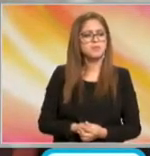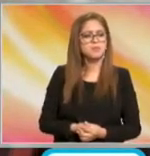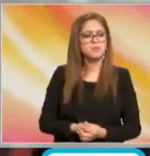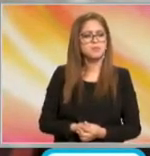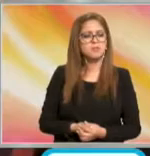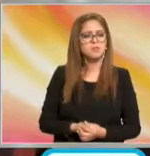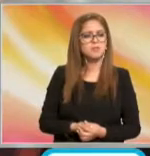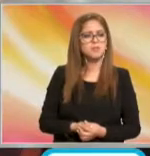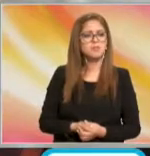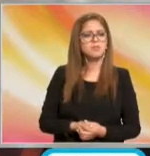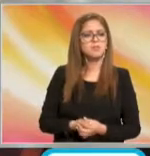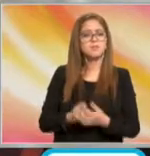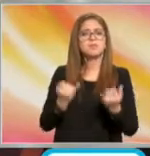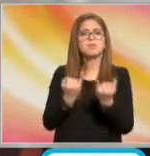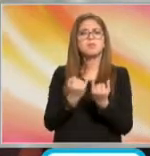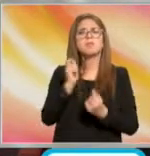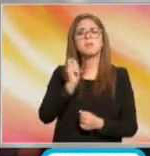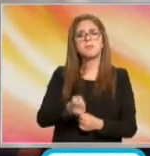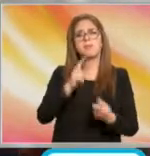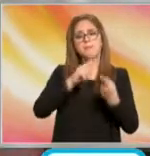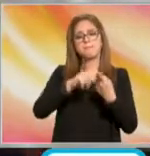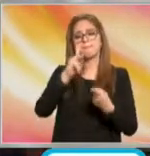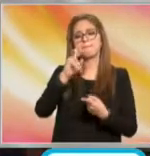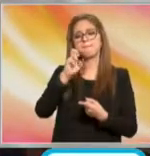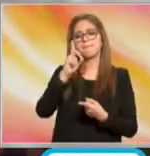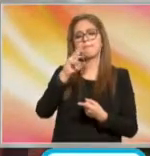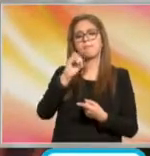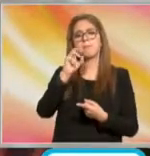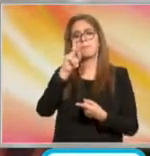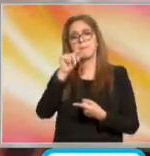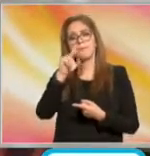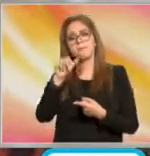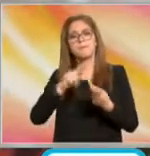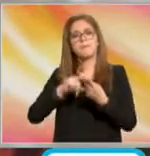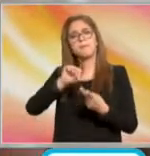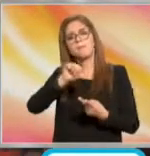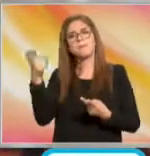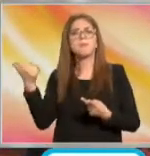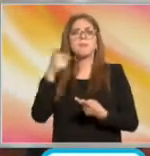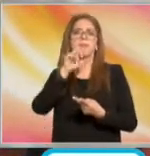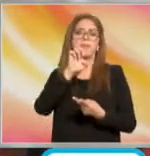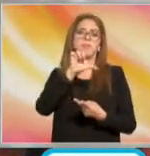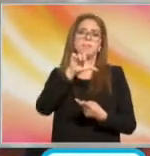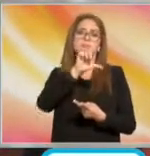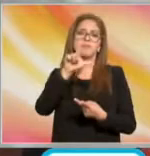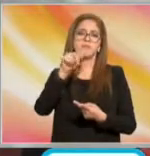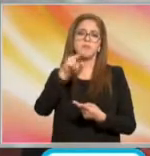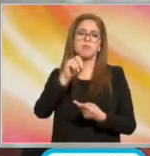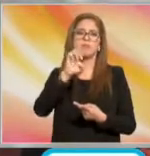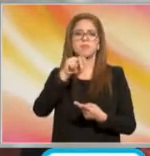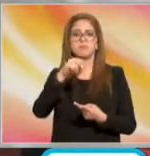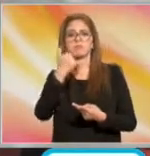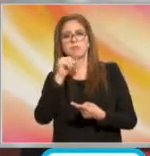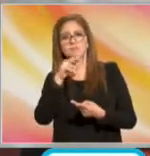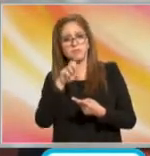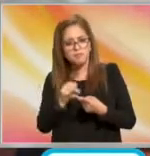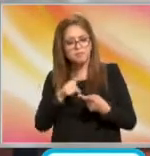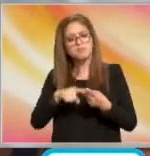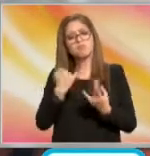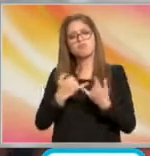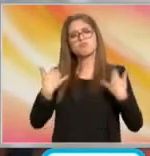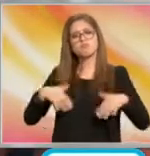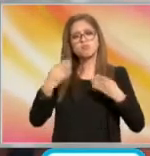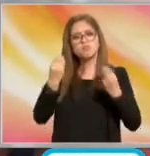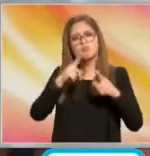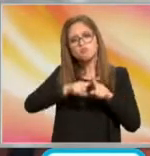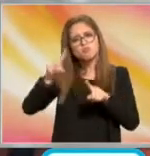perdón, Pedro Páramo. El Llano en Llamas y Pedro Páramo, ¿no? Pero tiene otras publicaciones de fotografía. Sí, es muy buscada su